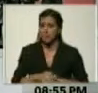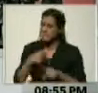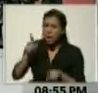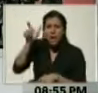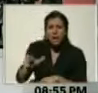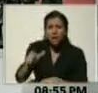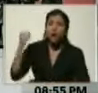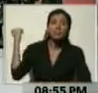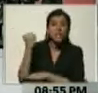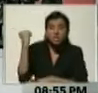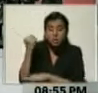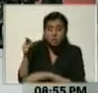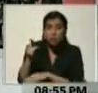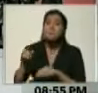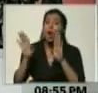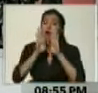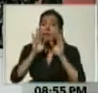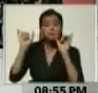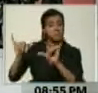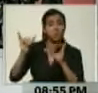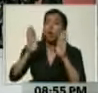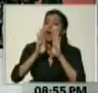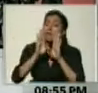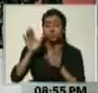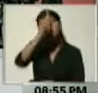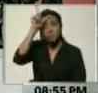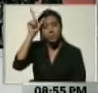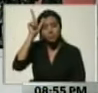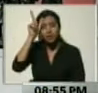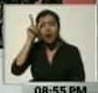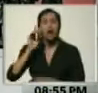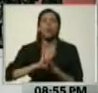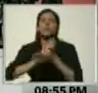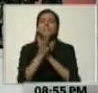Convicto y confeso, además, porque ¿cuándo termina esto? Cuando salgamos de Maduro.